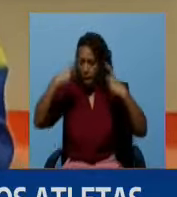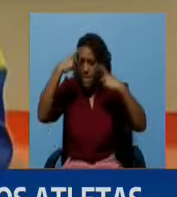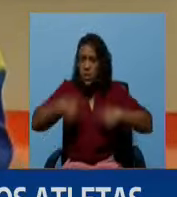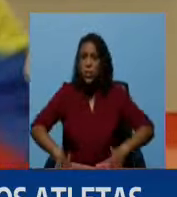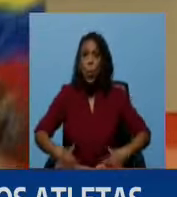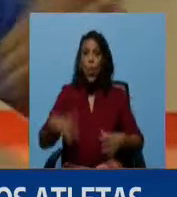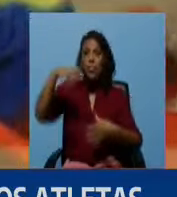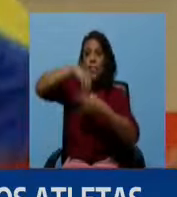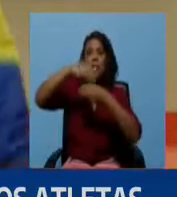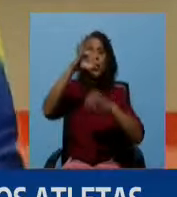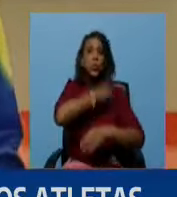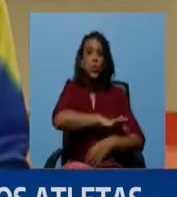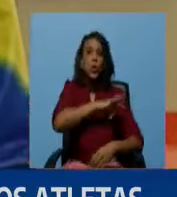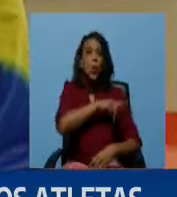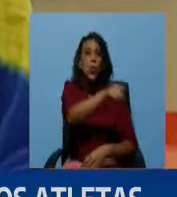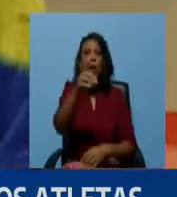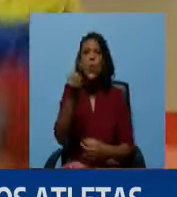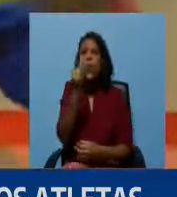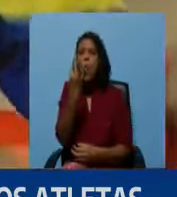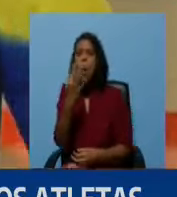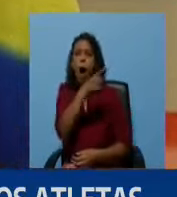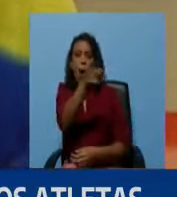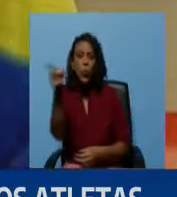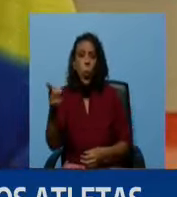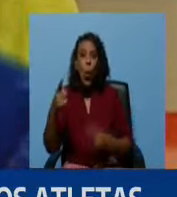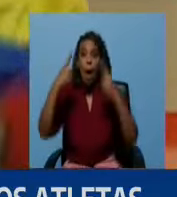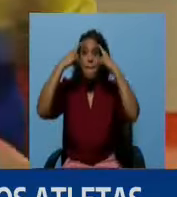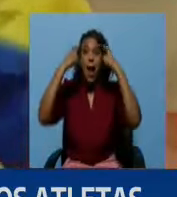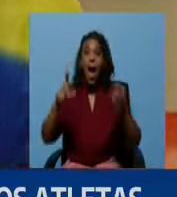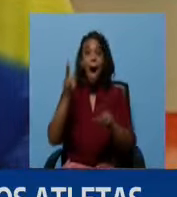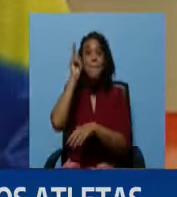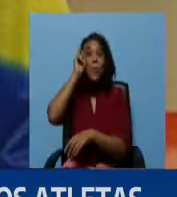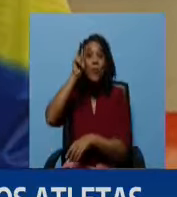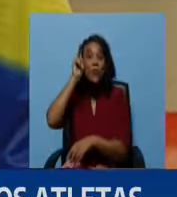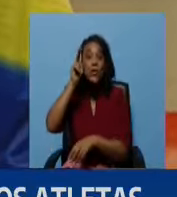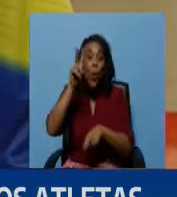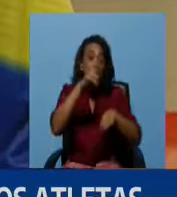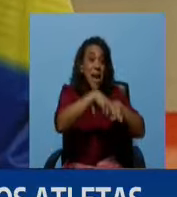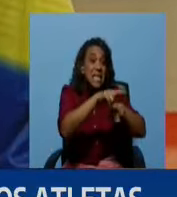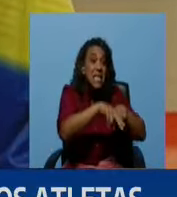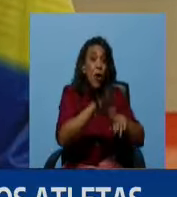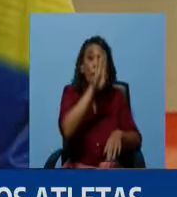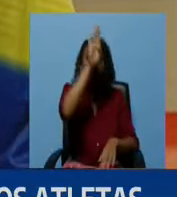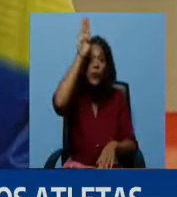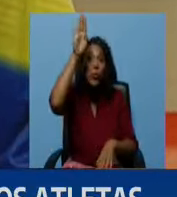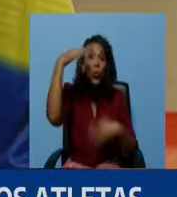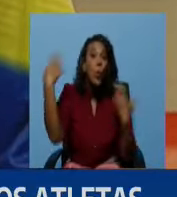sociales. ¿Cuántos de ustedes van a ser grandes entrenadores de grandes estrellas